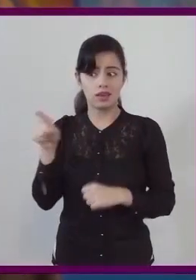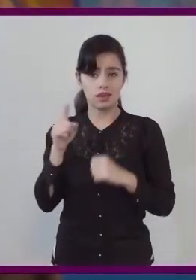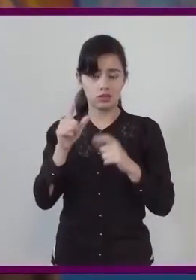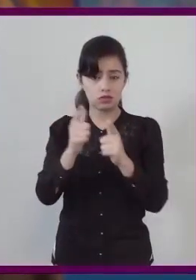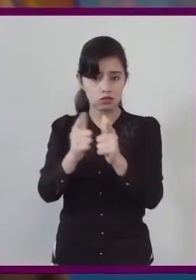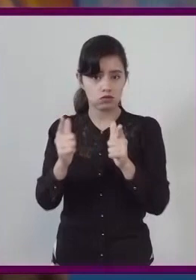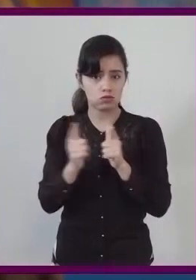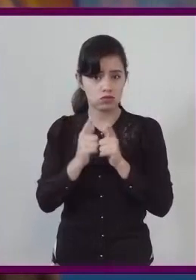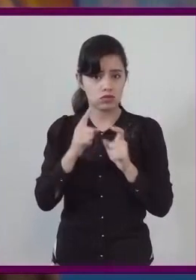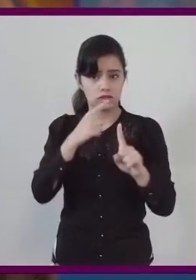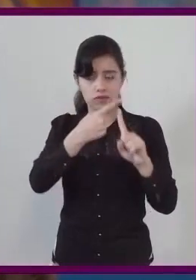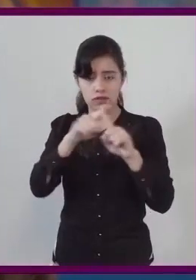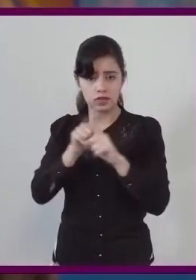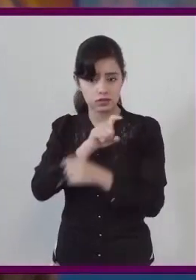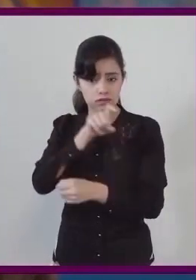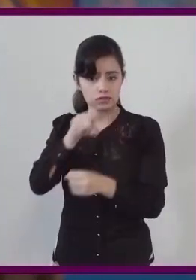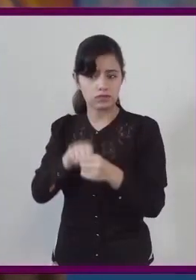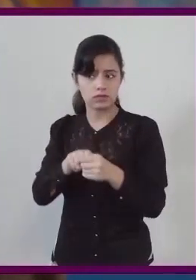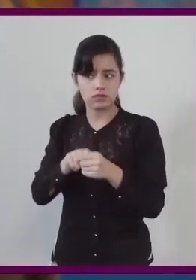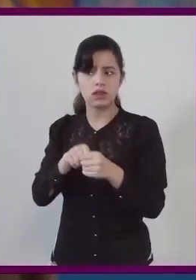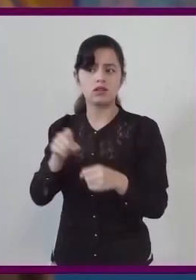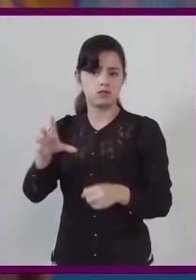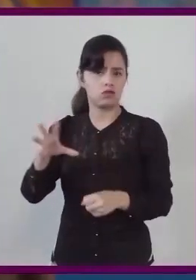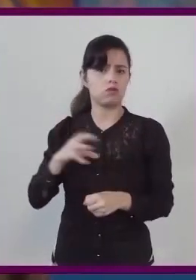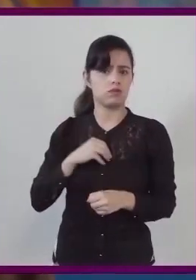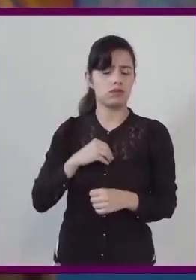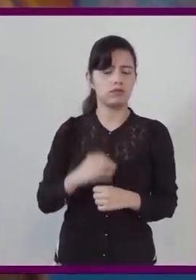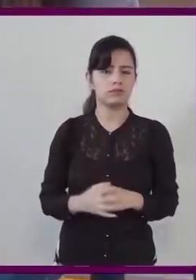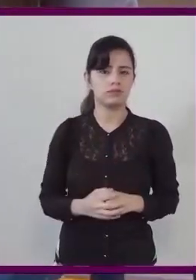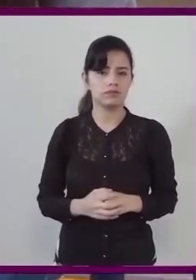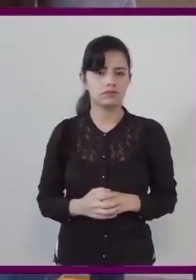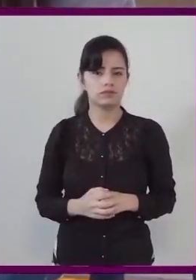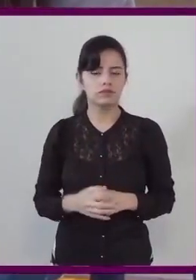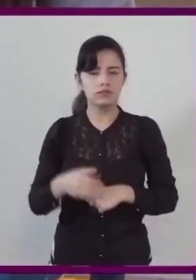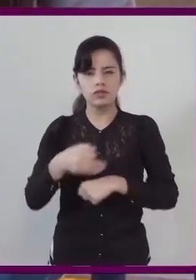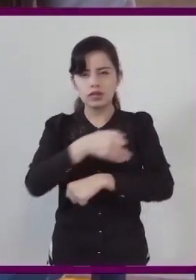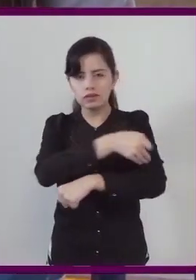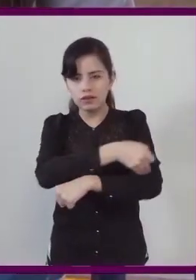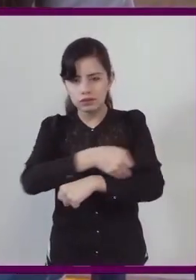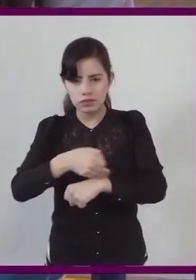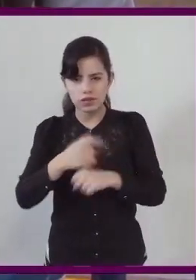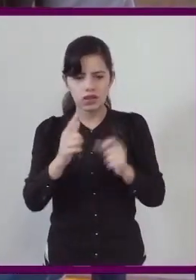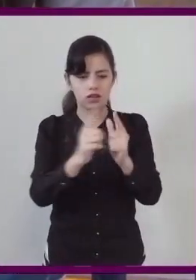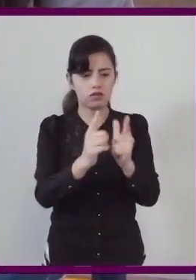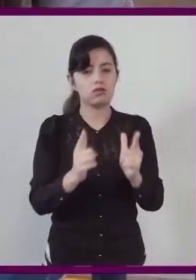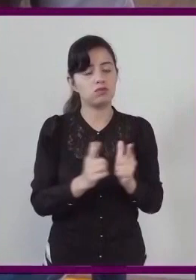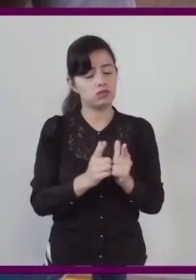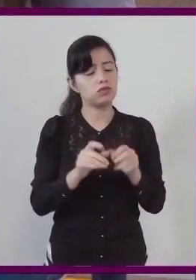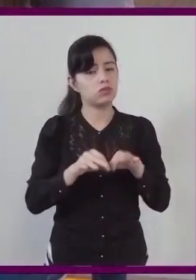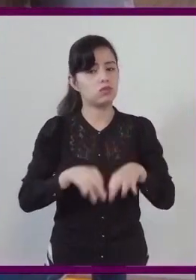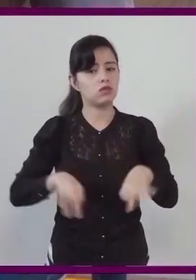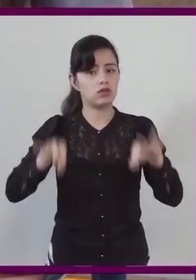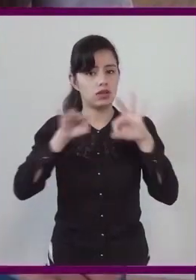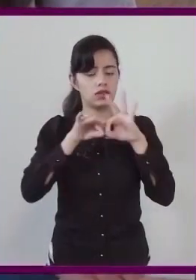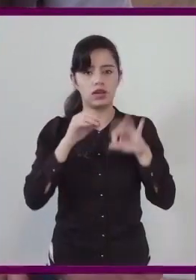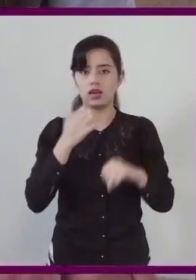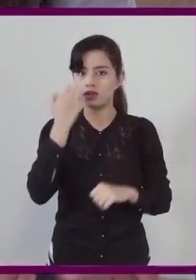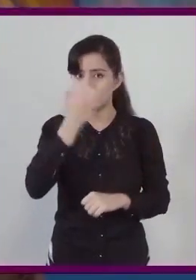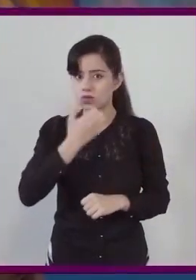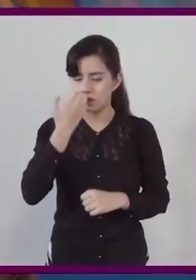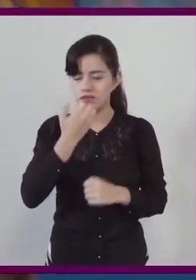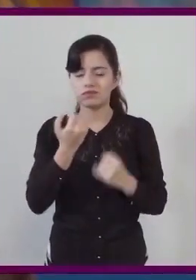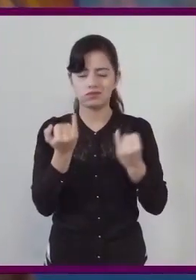que pertenece y de los grupos sociales con los que convive. La familia es un grupo muy importante, la escuela es